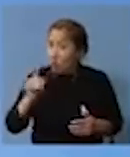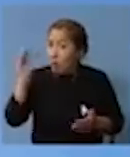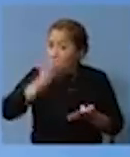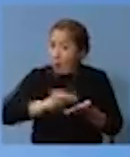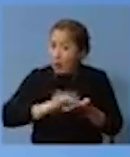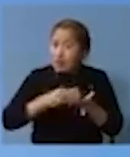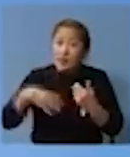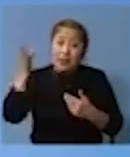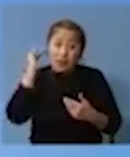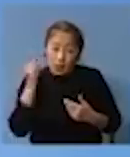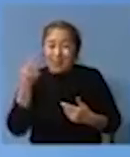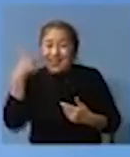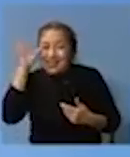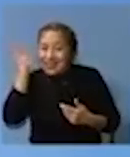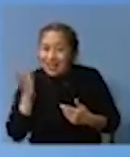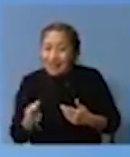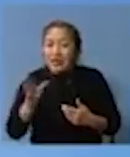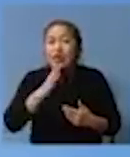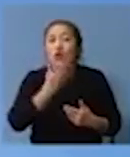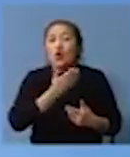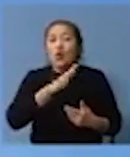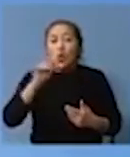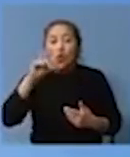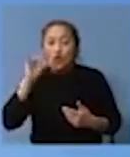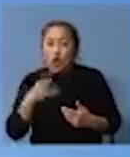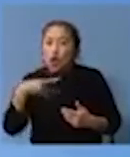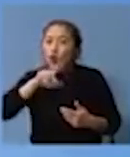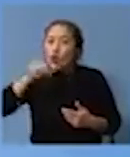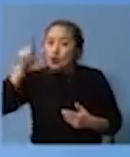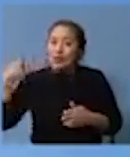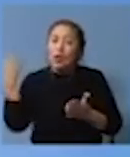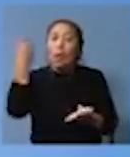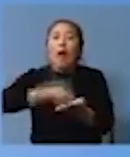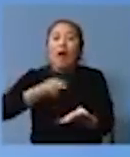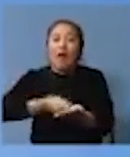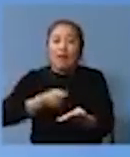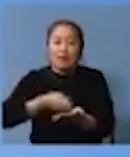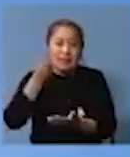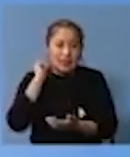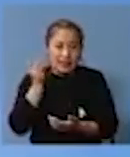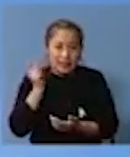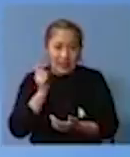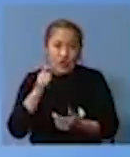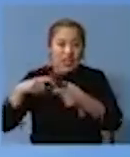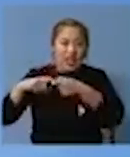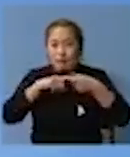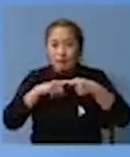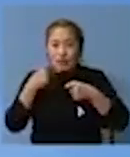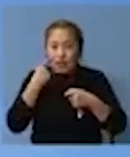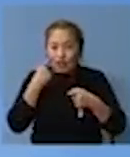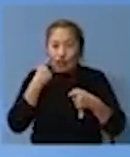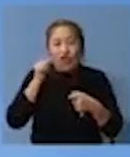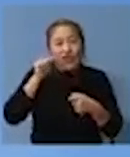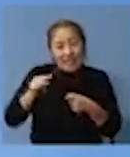Ahora, a través de este audio también se filtra que Julio Ferreira tenía otro candidato que era el que ponía la plata, que era este de camioneros, que no